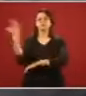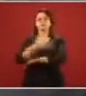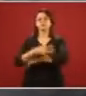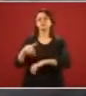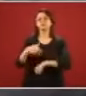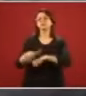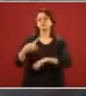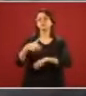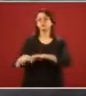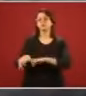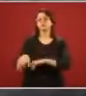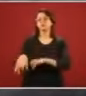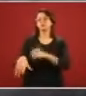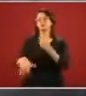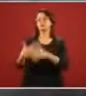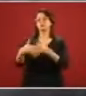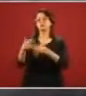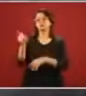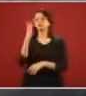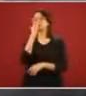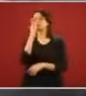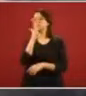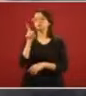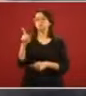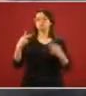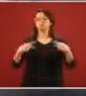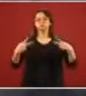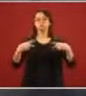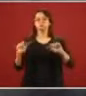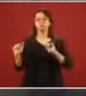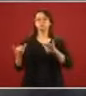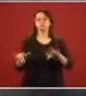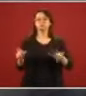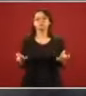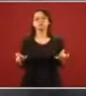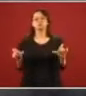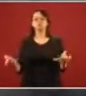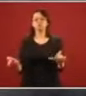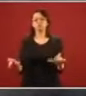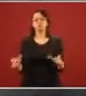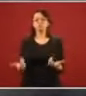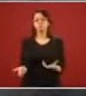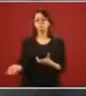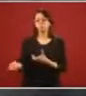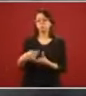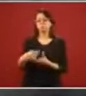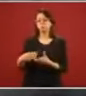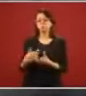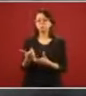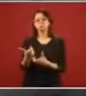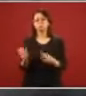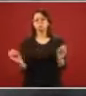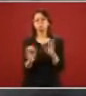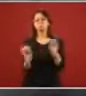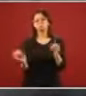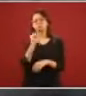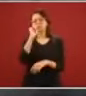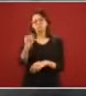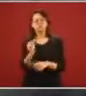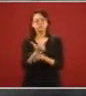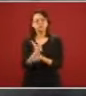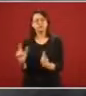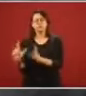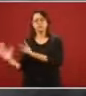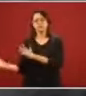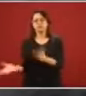15 en Sonora. No piden cooperación en dinero y permiten el paso libre. Esto ocurre después de que a mediados de enero